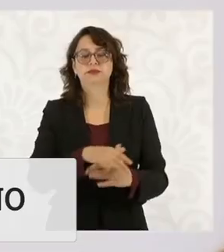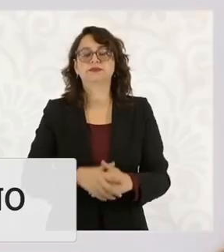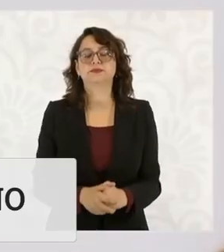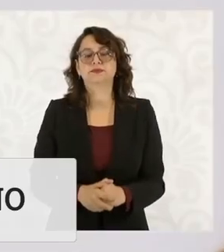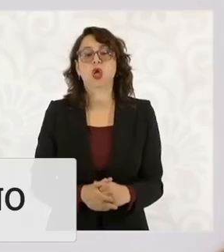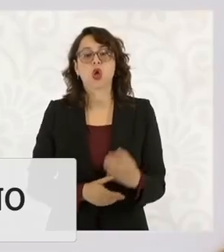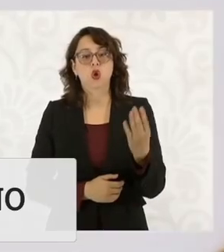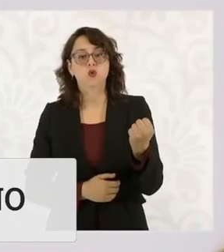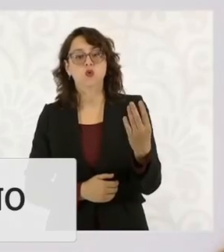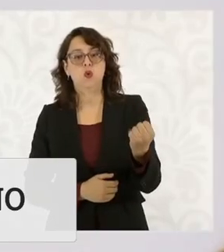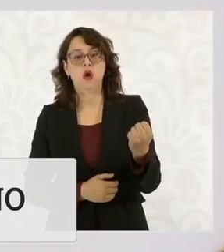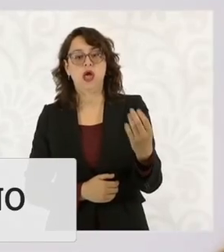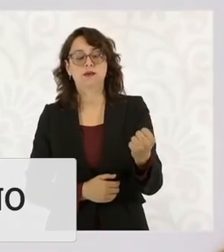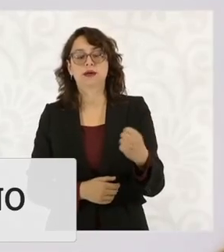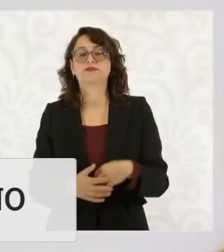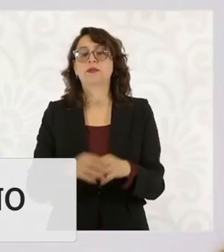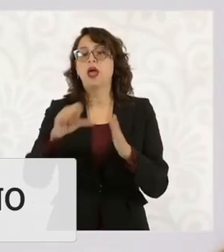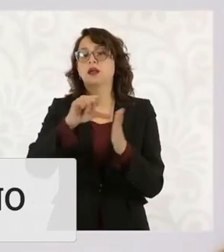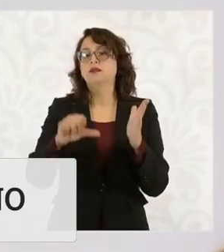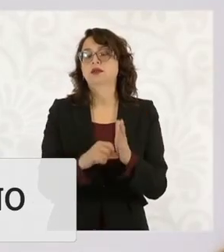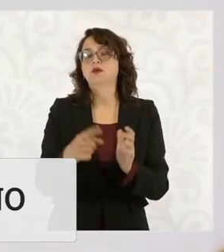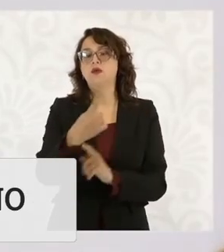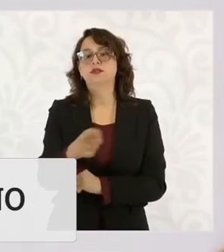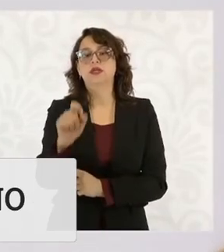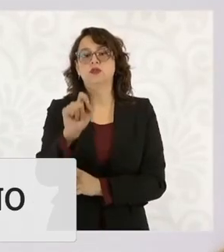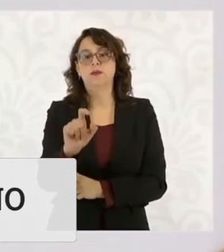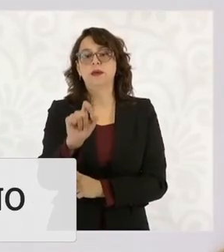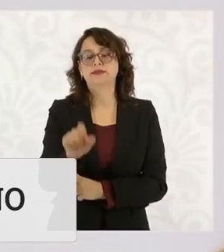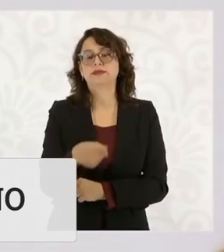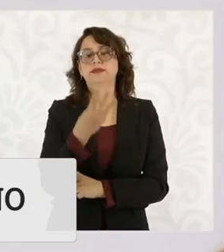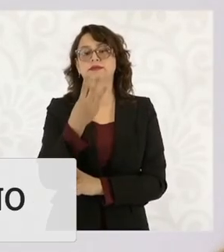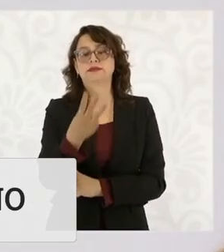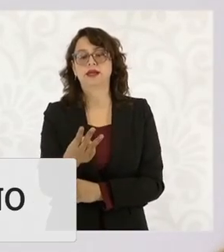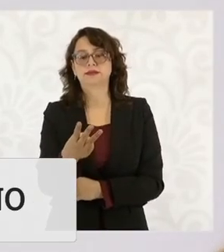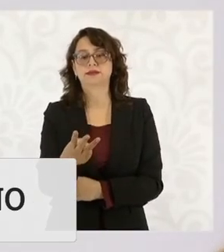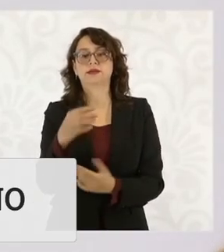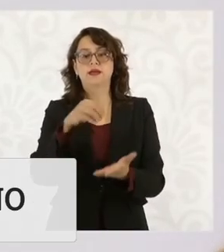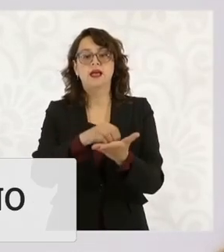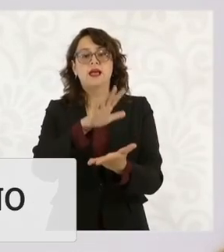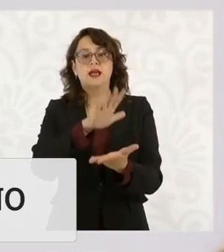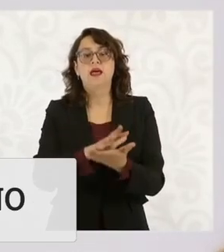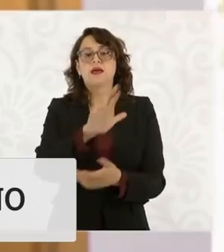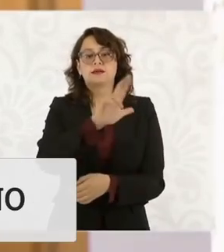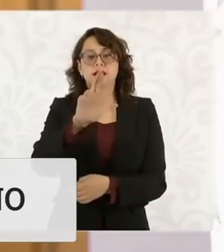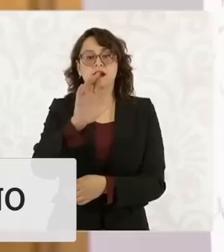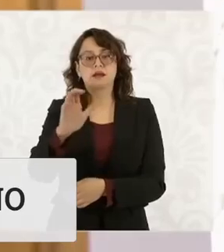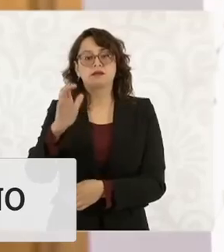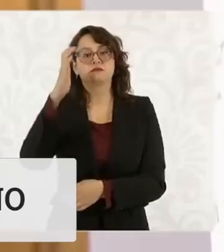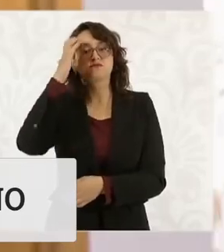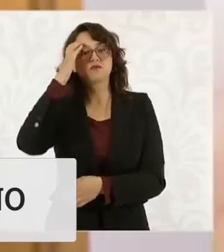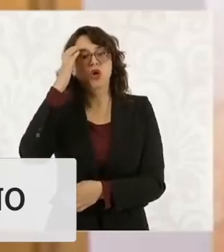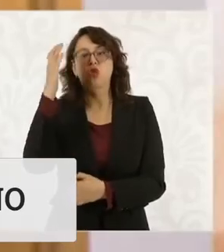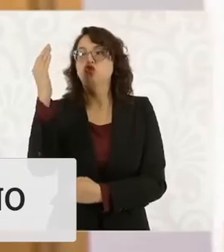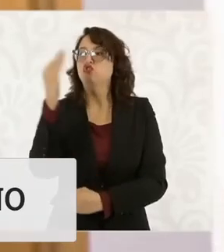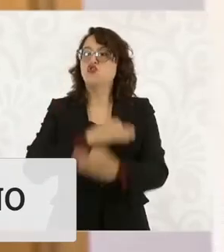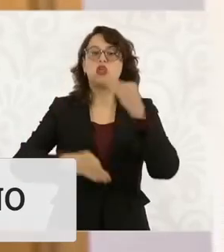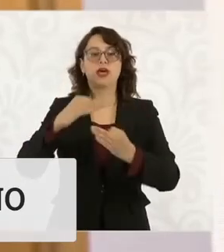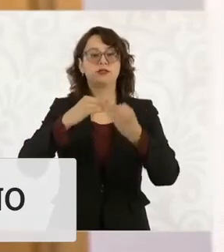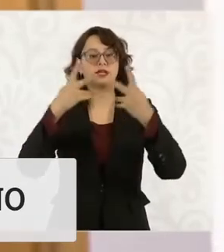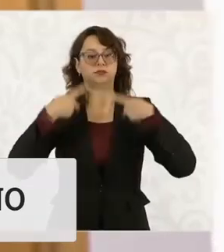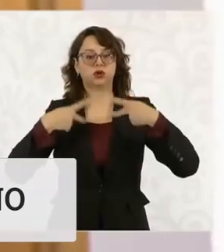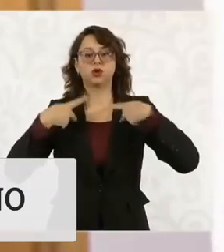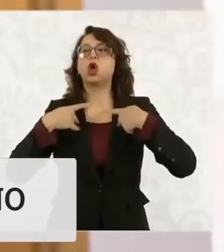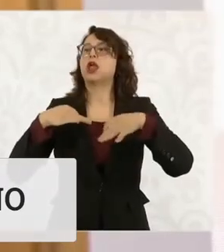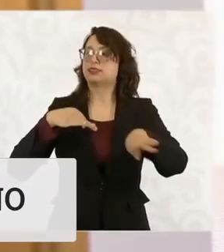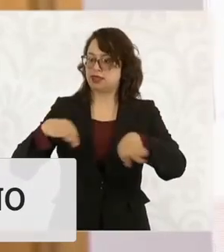9. Reforma al artículo 123 para reconocer el derecho a la vivienda a todas las